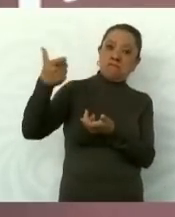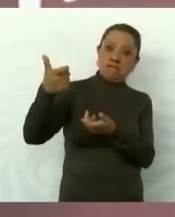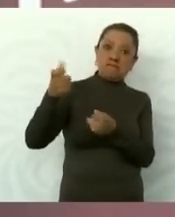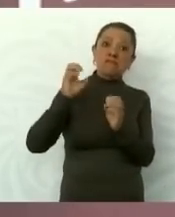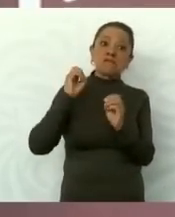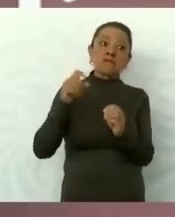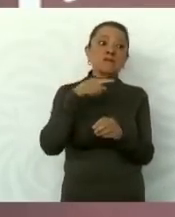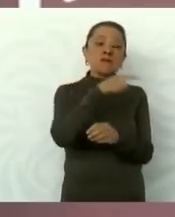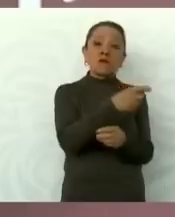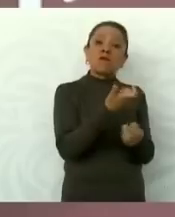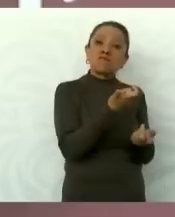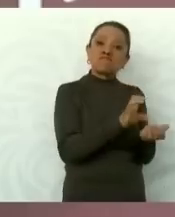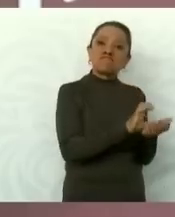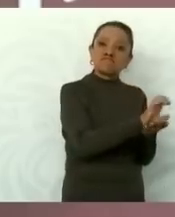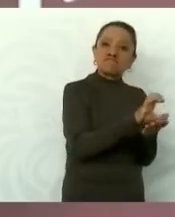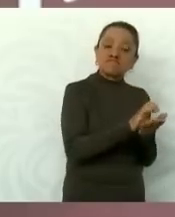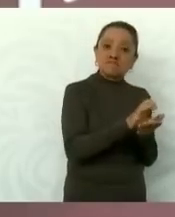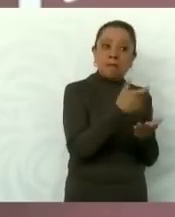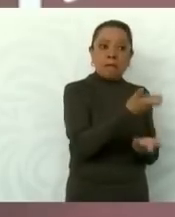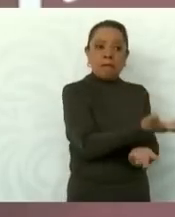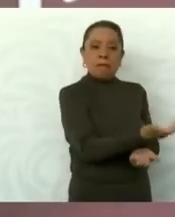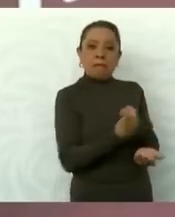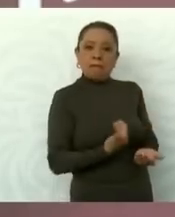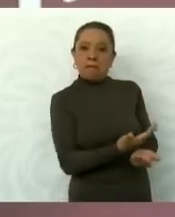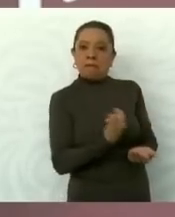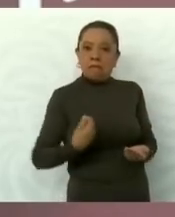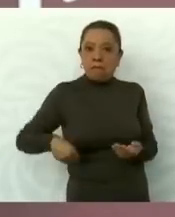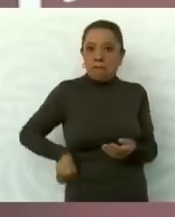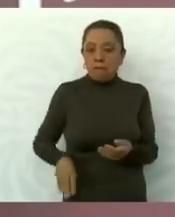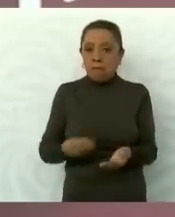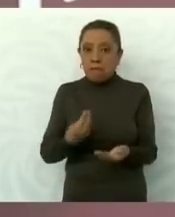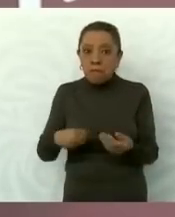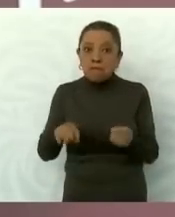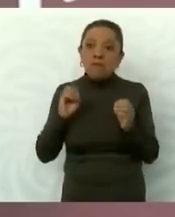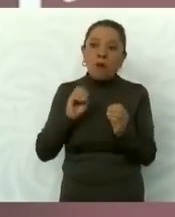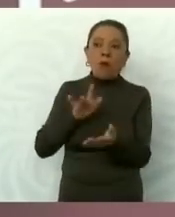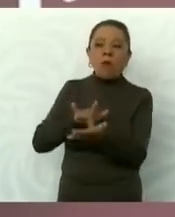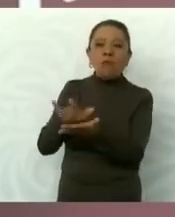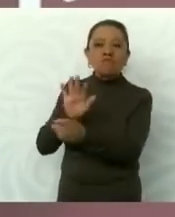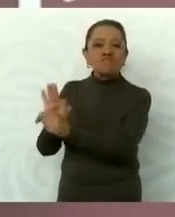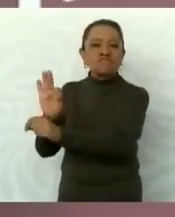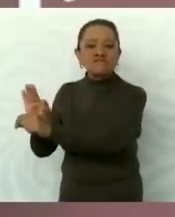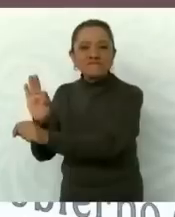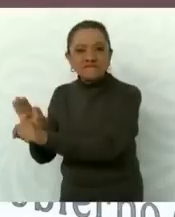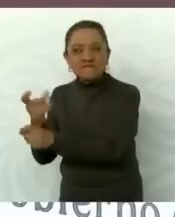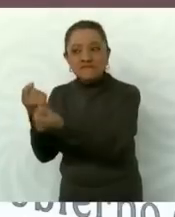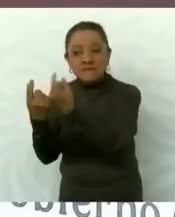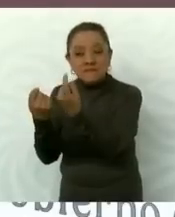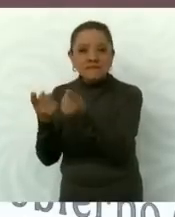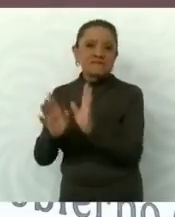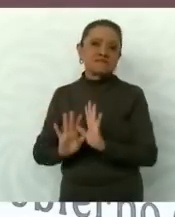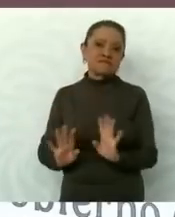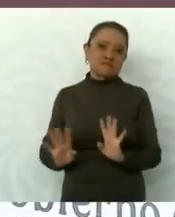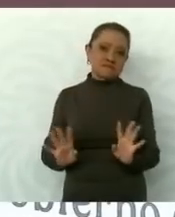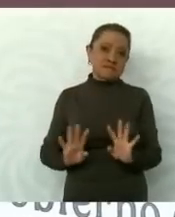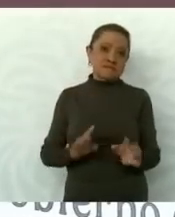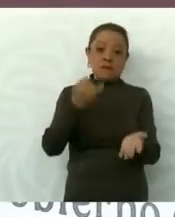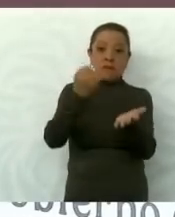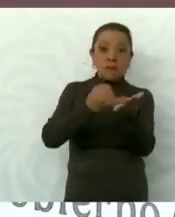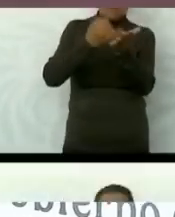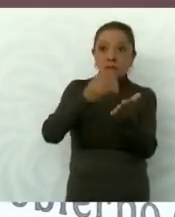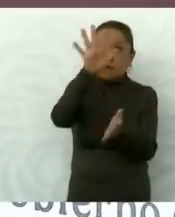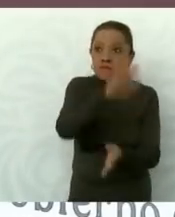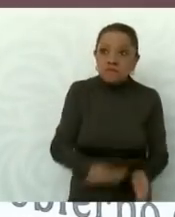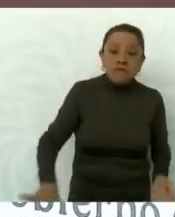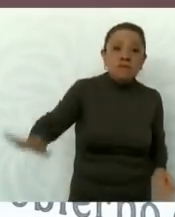públicos destinados a los gobernantes o para favorecer a algunos. El recurso público, los impuestos del pueblo, se